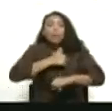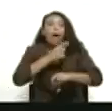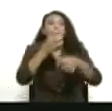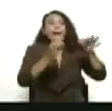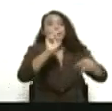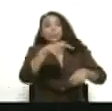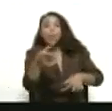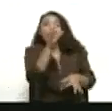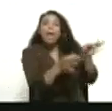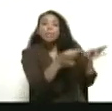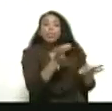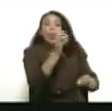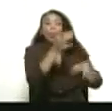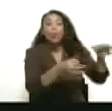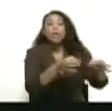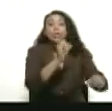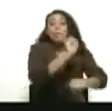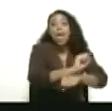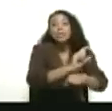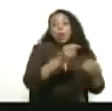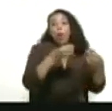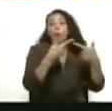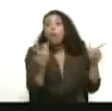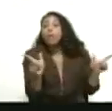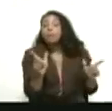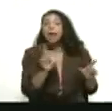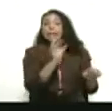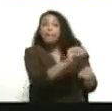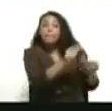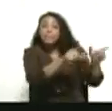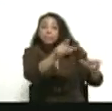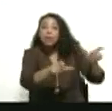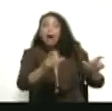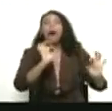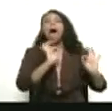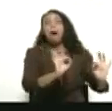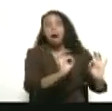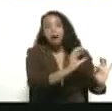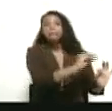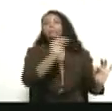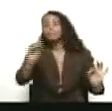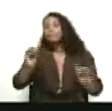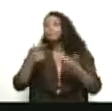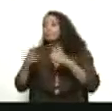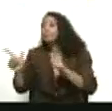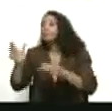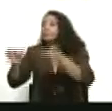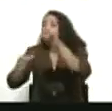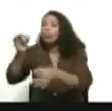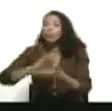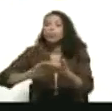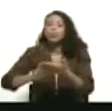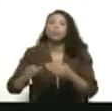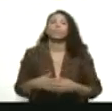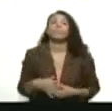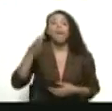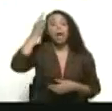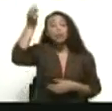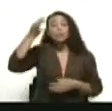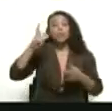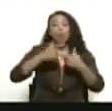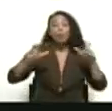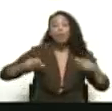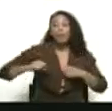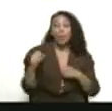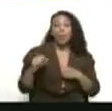y obviamente consolidar la consigna del Ministerio Público y también del Consejo General de Policía,